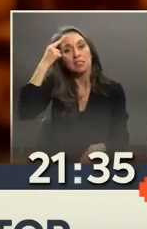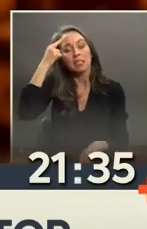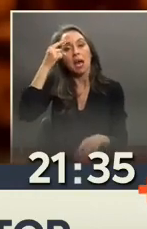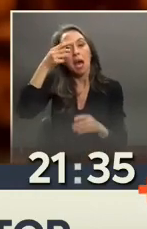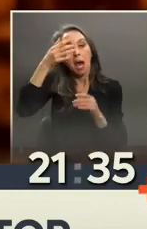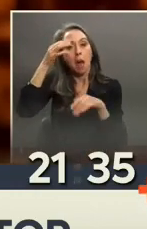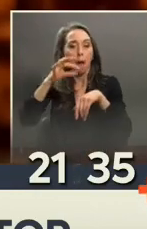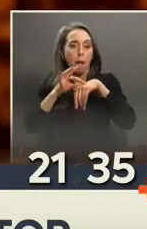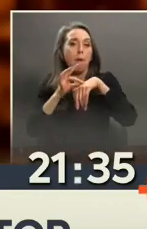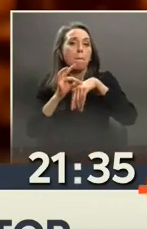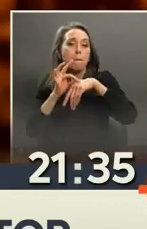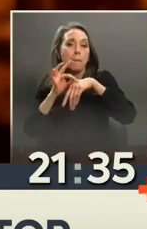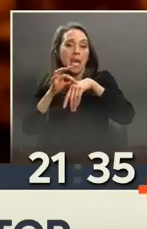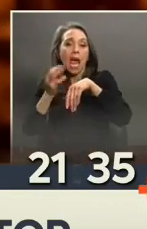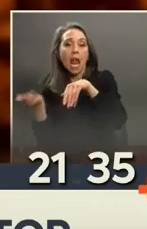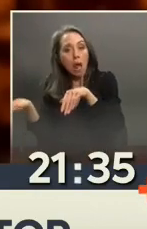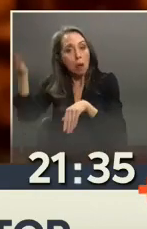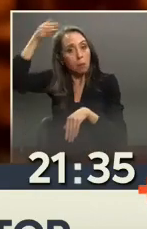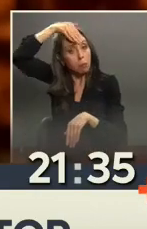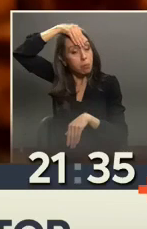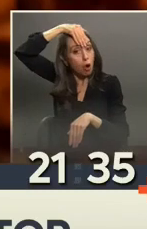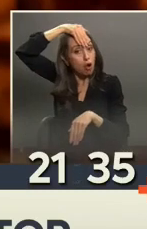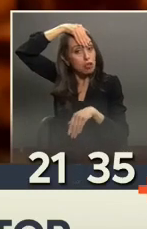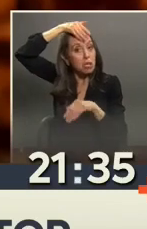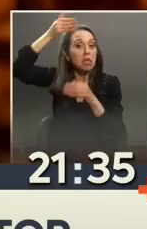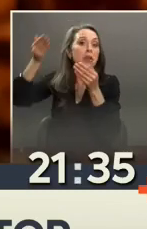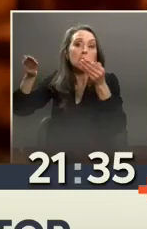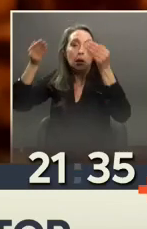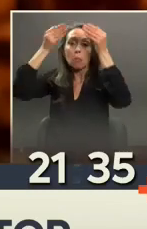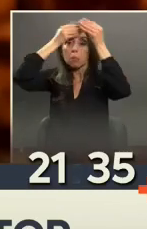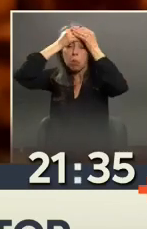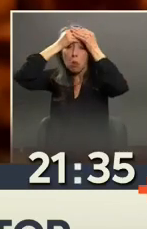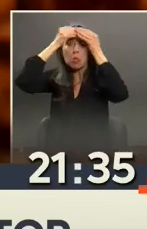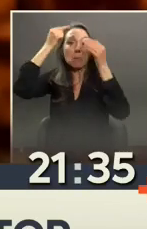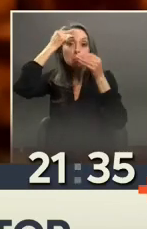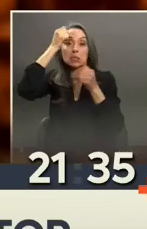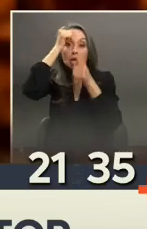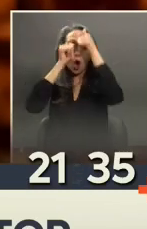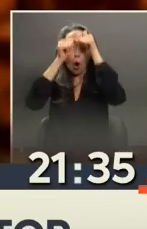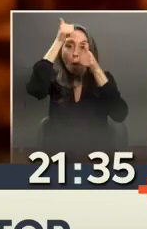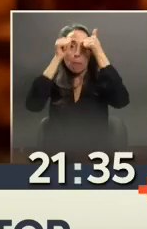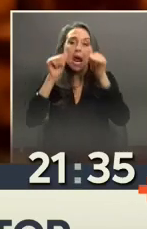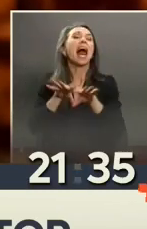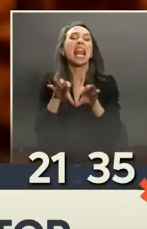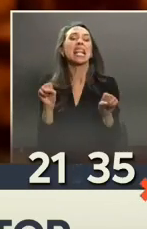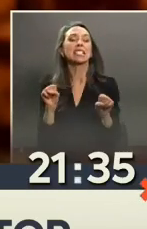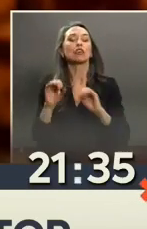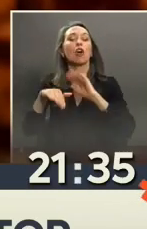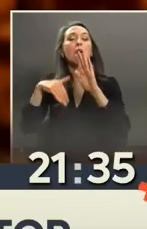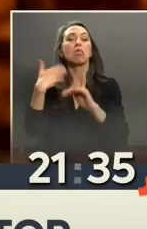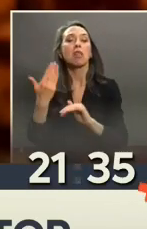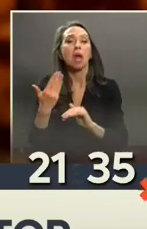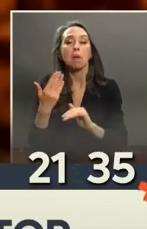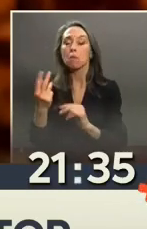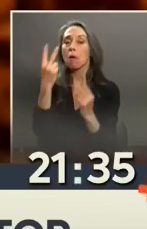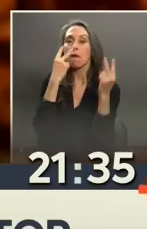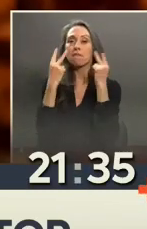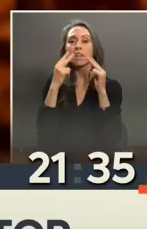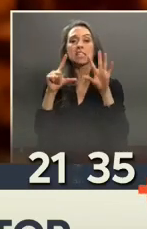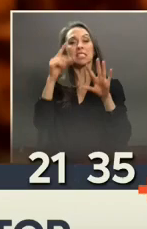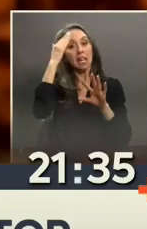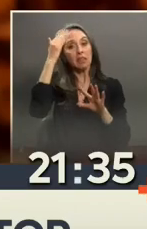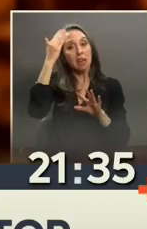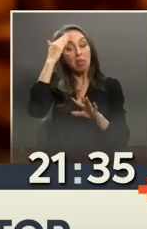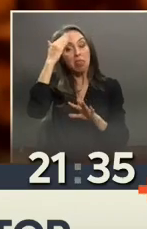de piel que me tenían dije van a colocar el colgajo y listo y después me van a verlo a los 7 días lo mejor